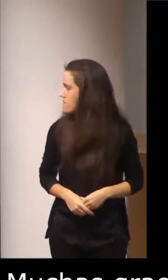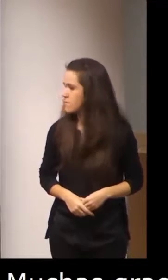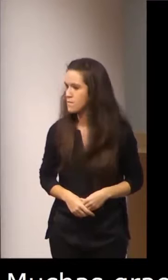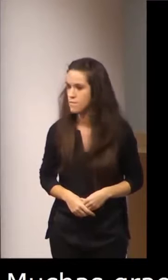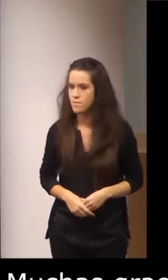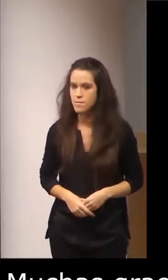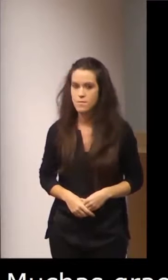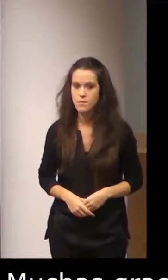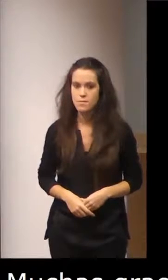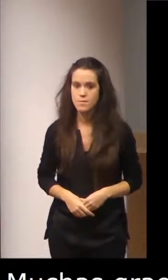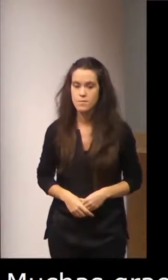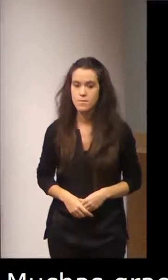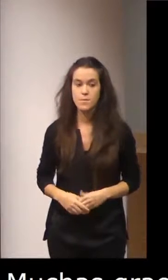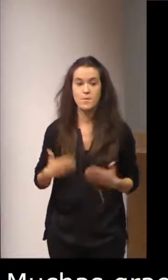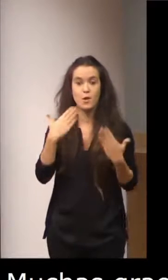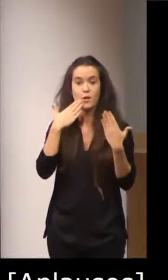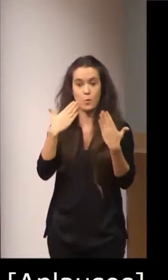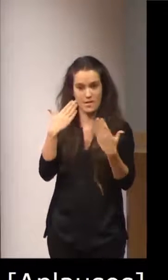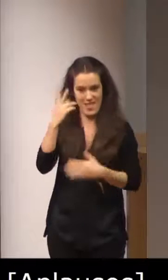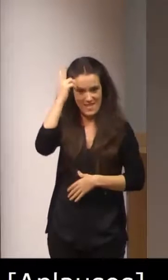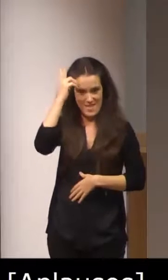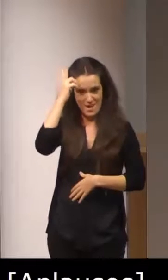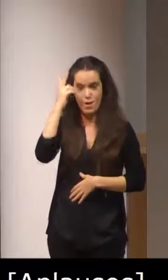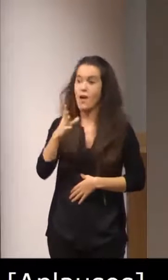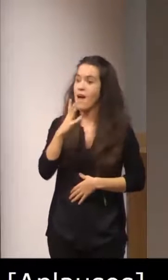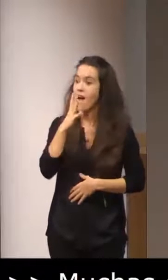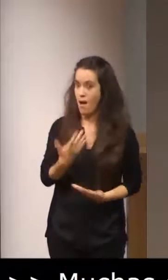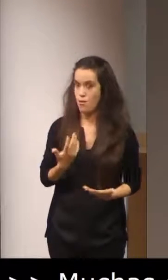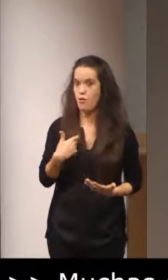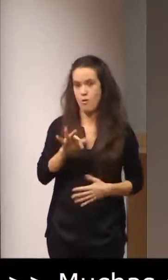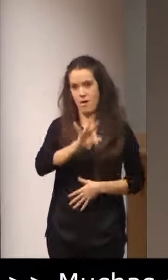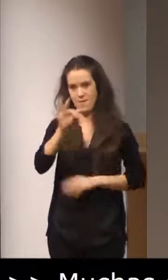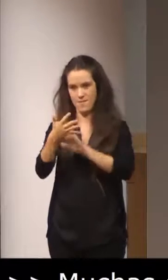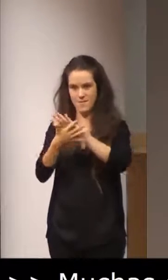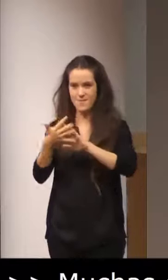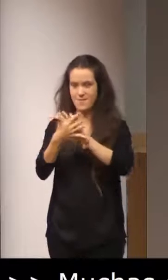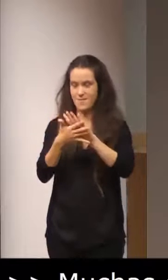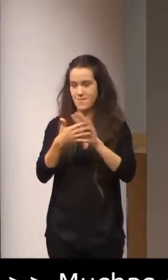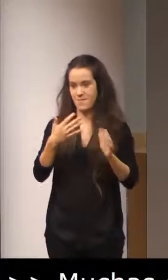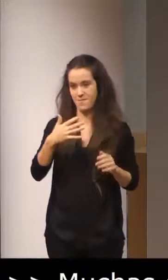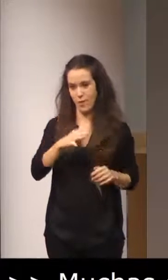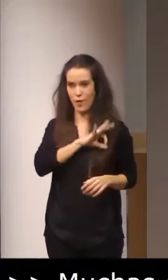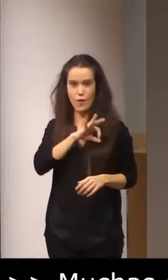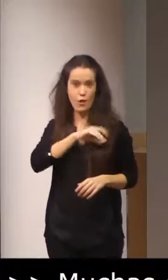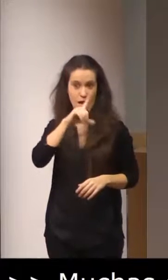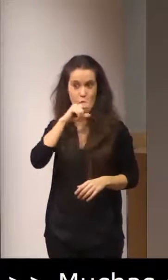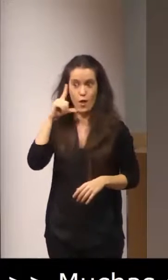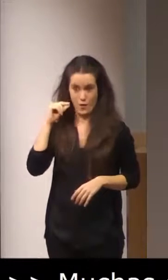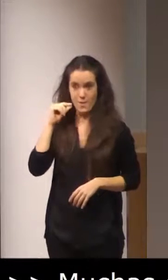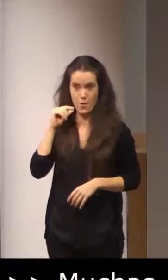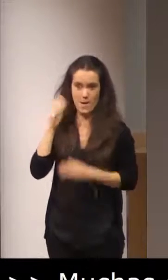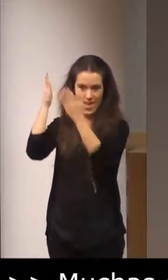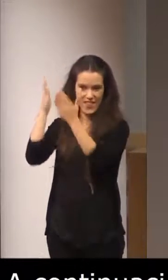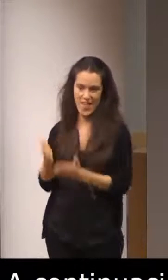Muchas gracias, Mariano. A continuación, tiene la palabra doña Concepción María